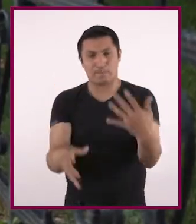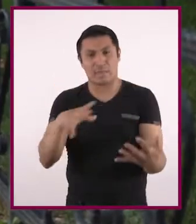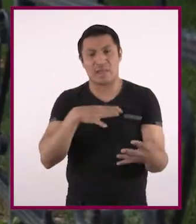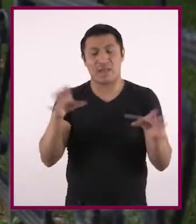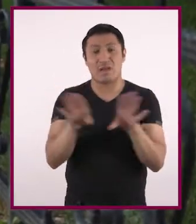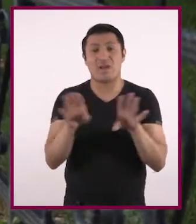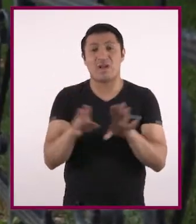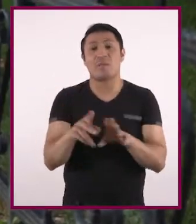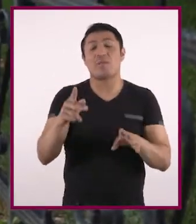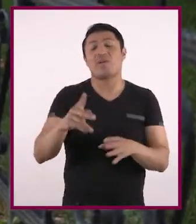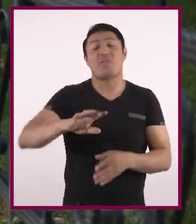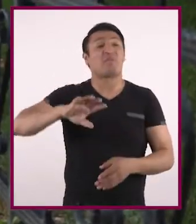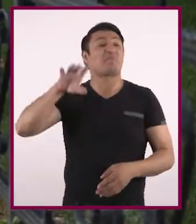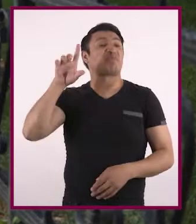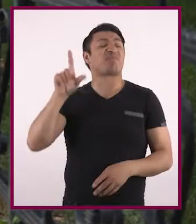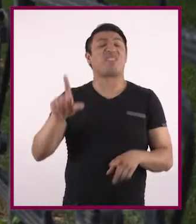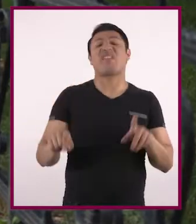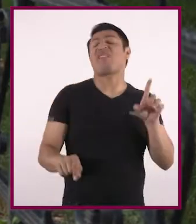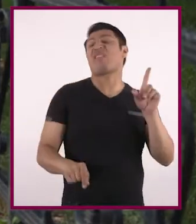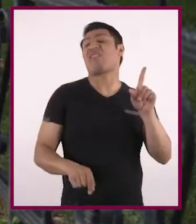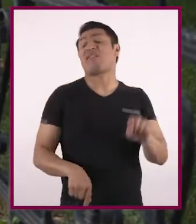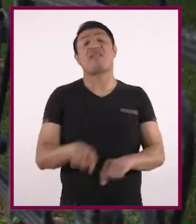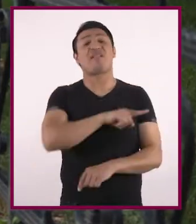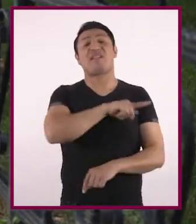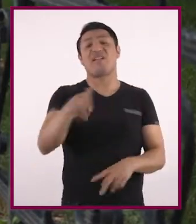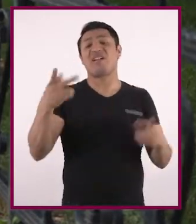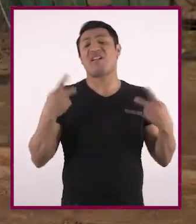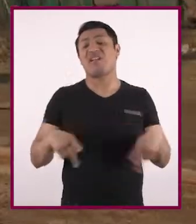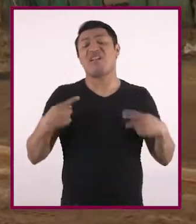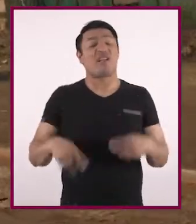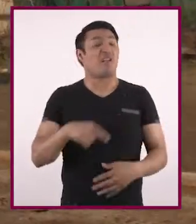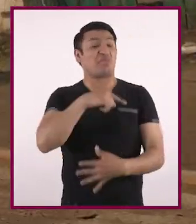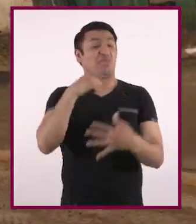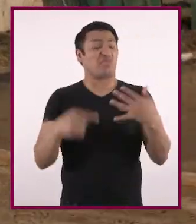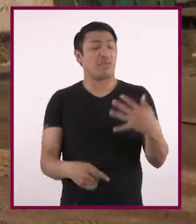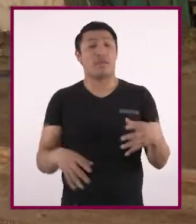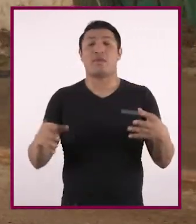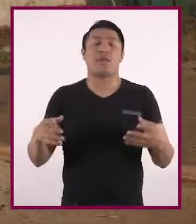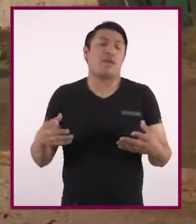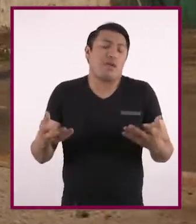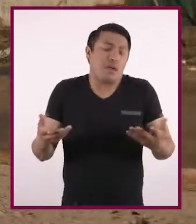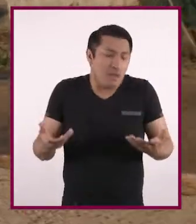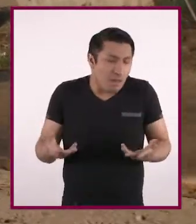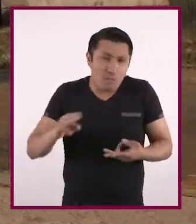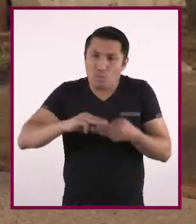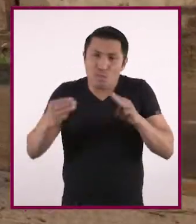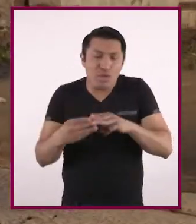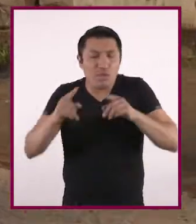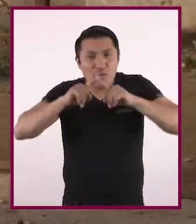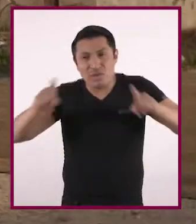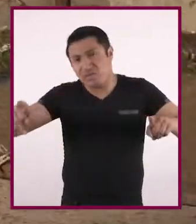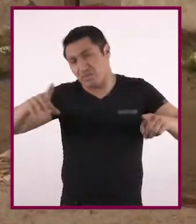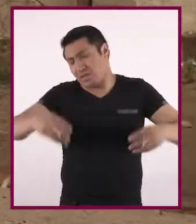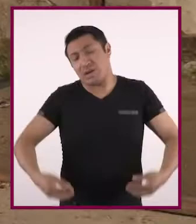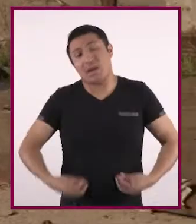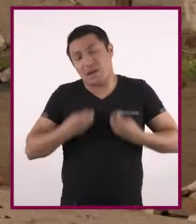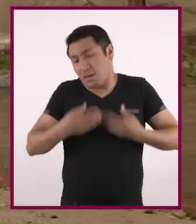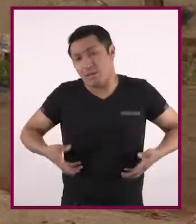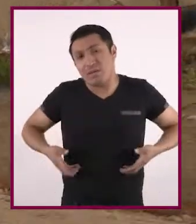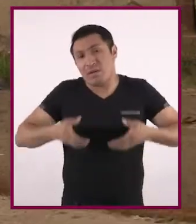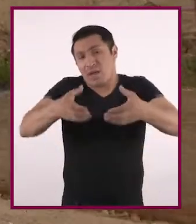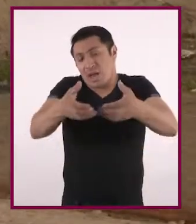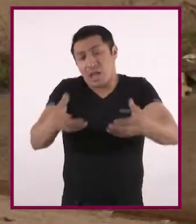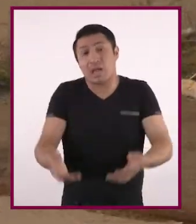connotación peyorativa para referirse a las personas que, por diversas razones y circunstancias, viven y habitan las